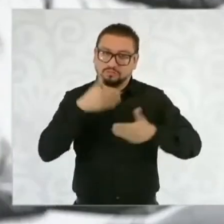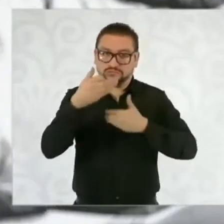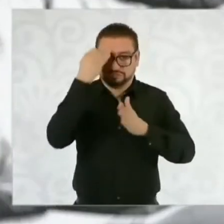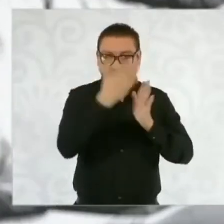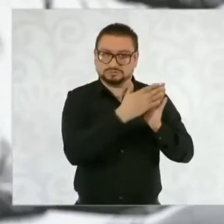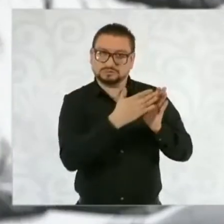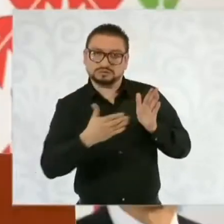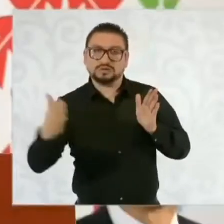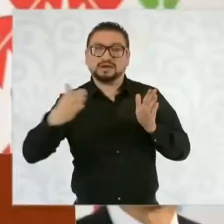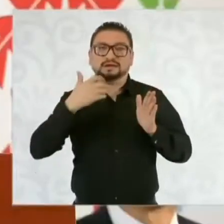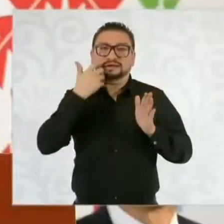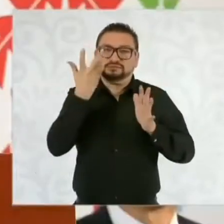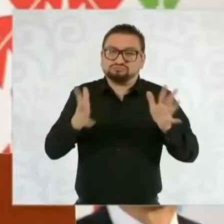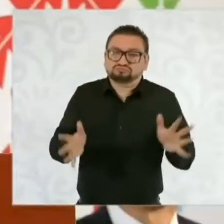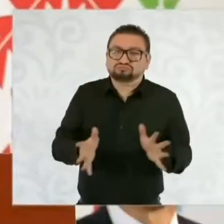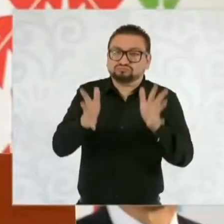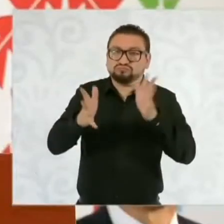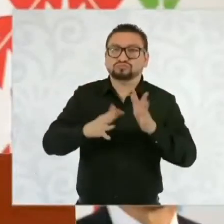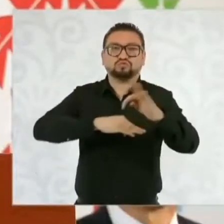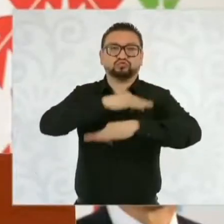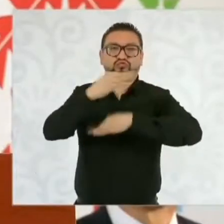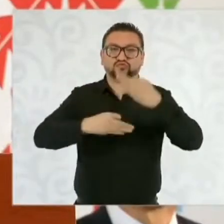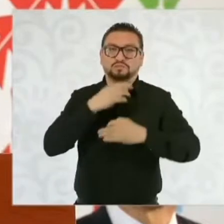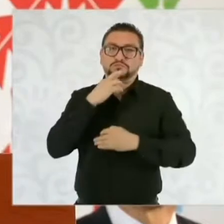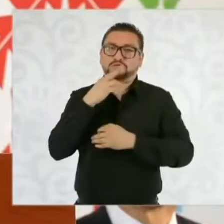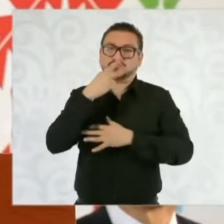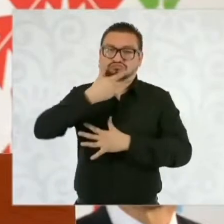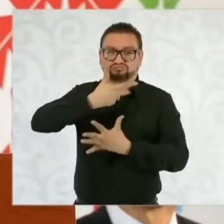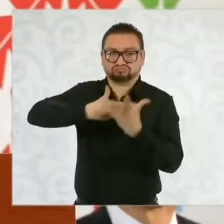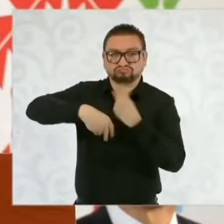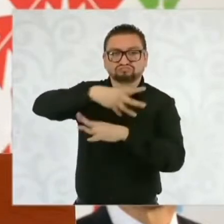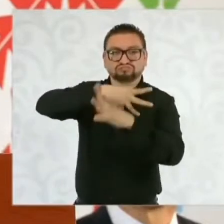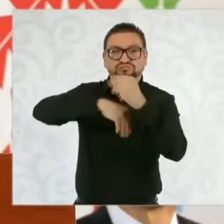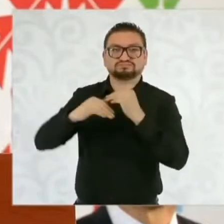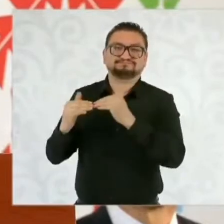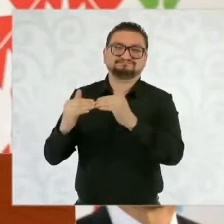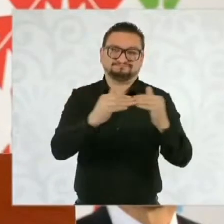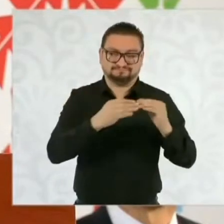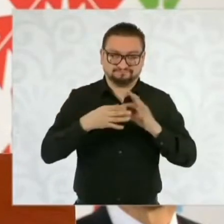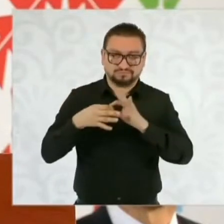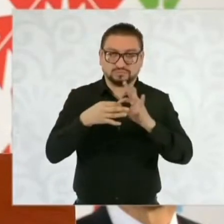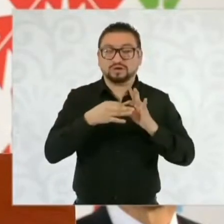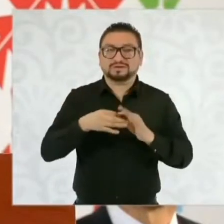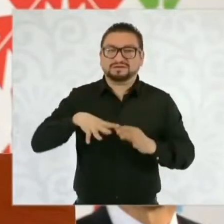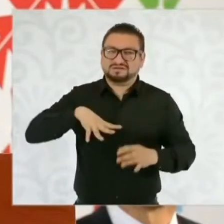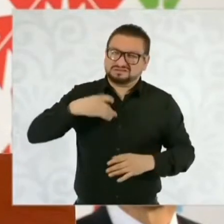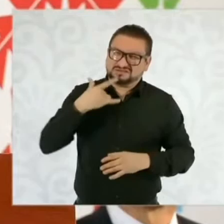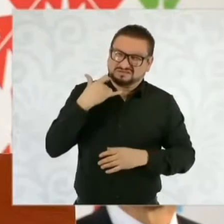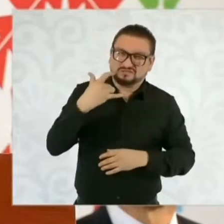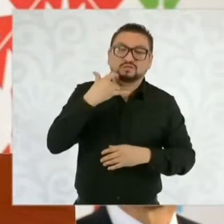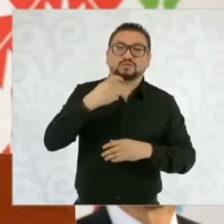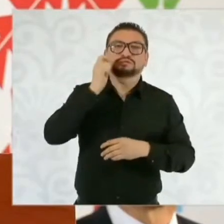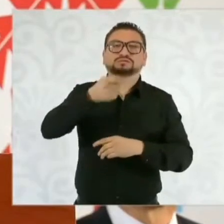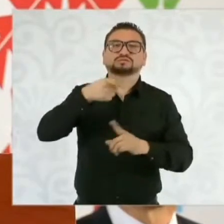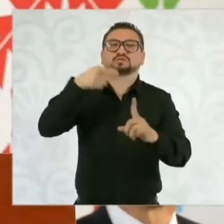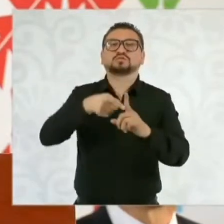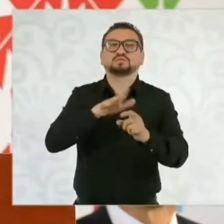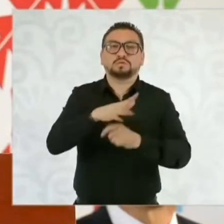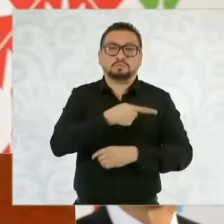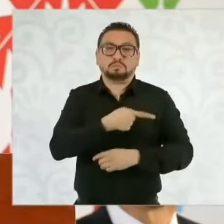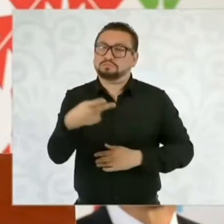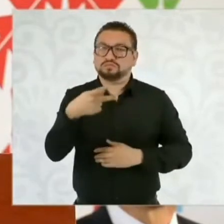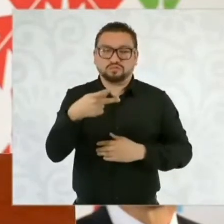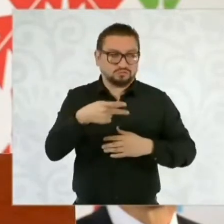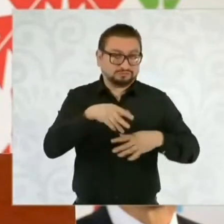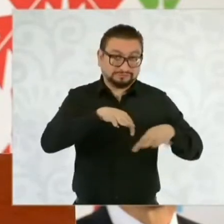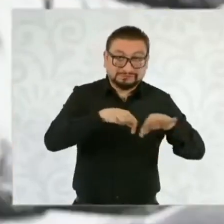por impulsar la prosperidad compartida, haciendo un esfuerzo por disminuir la pobreza laboral y